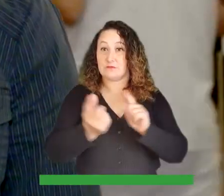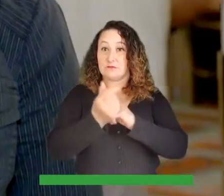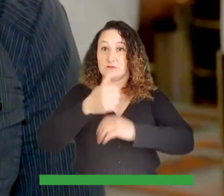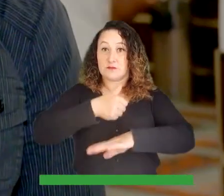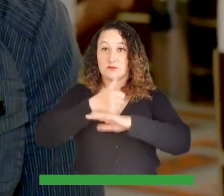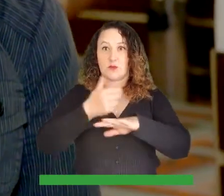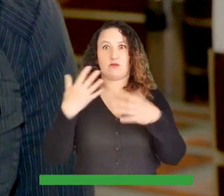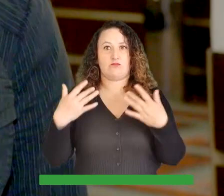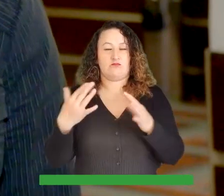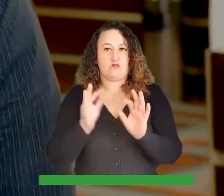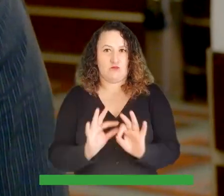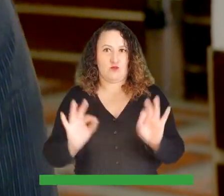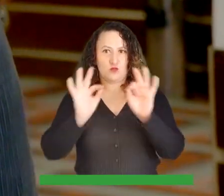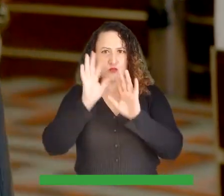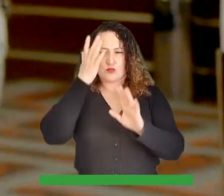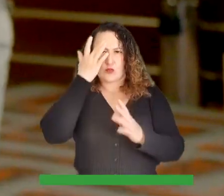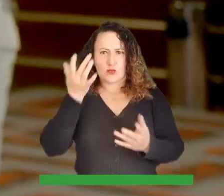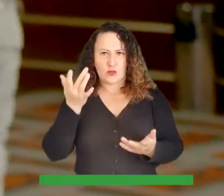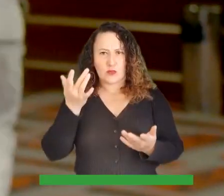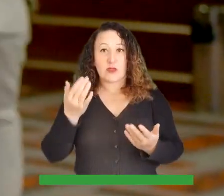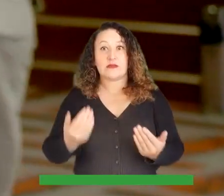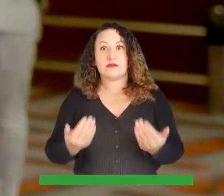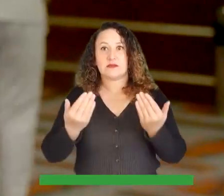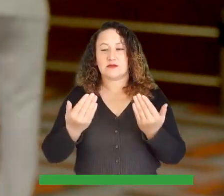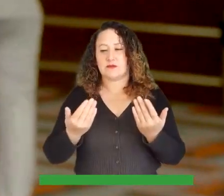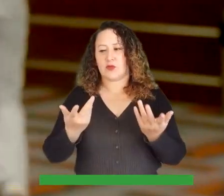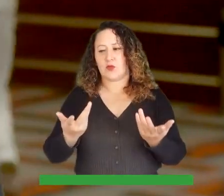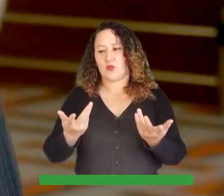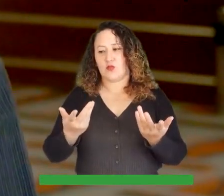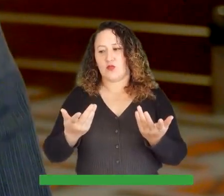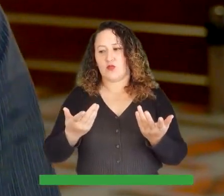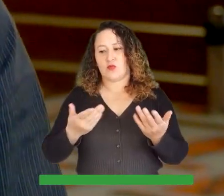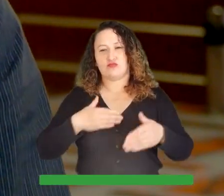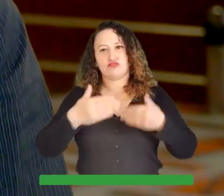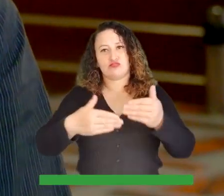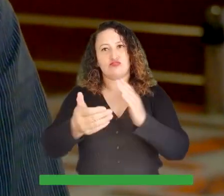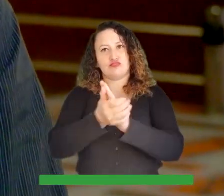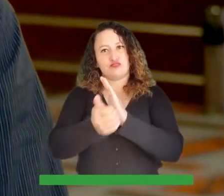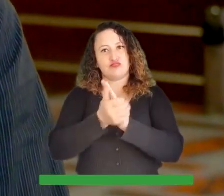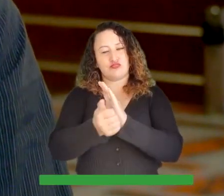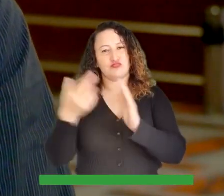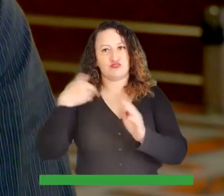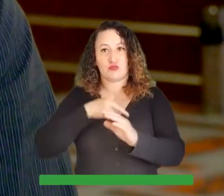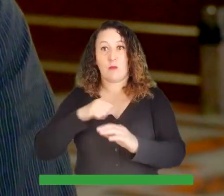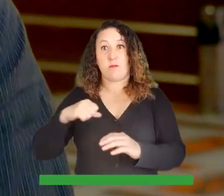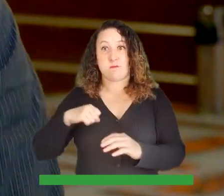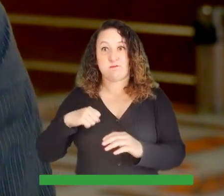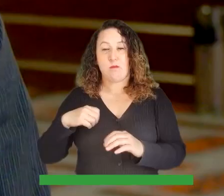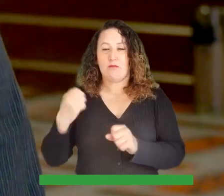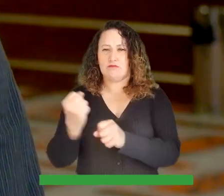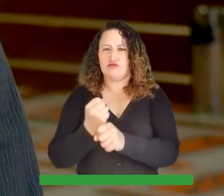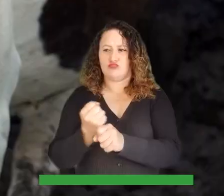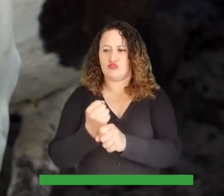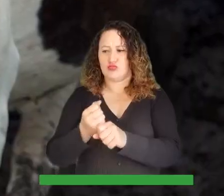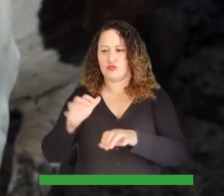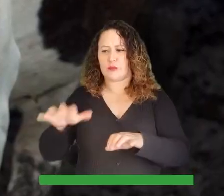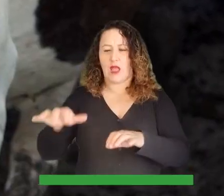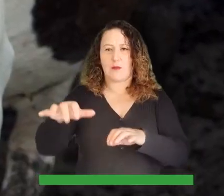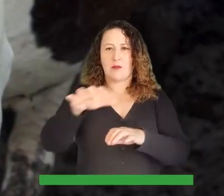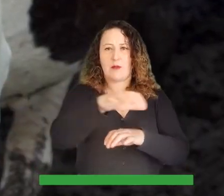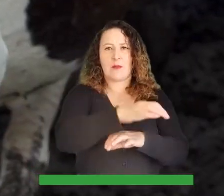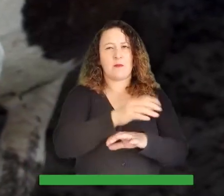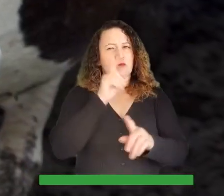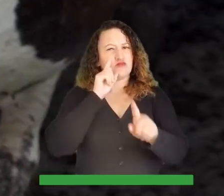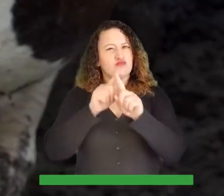de gerentes es muy importante porque permite canalizar, digamos, todas esas habilidades que podamos tener para el trabajo en las seccionales en pro